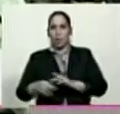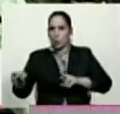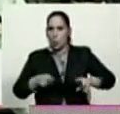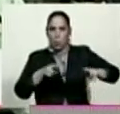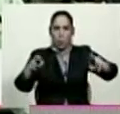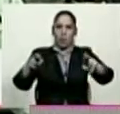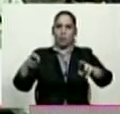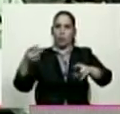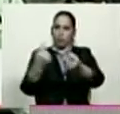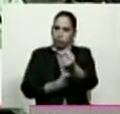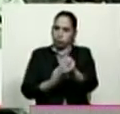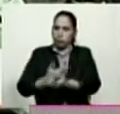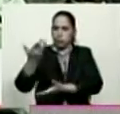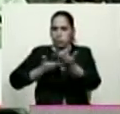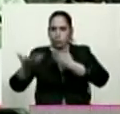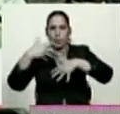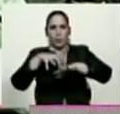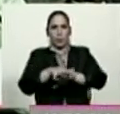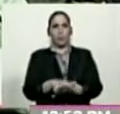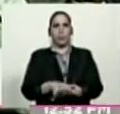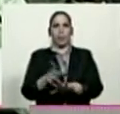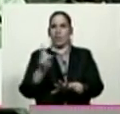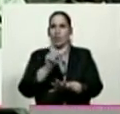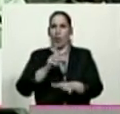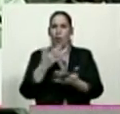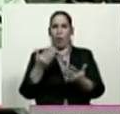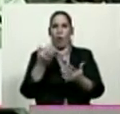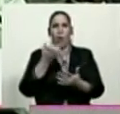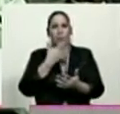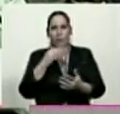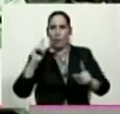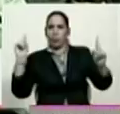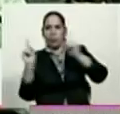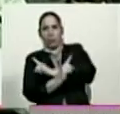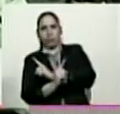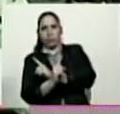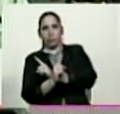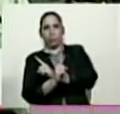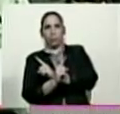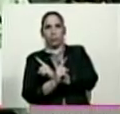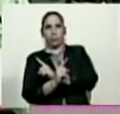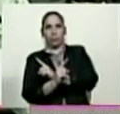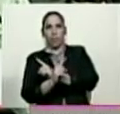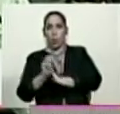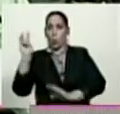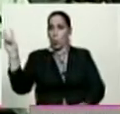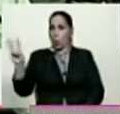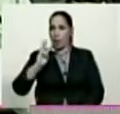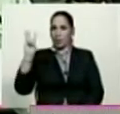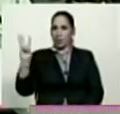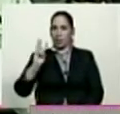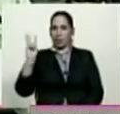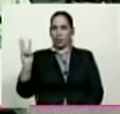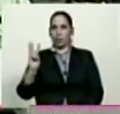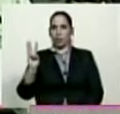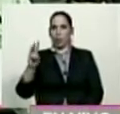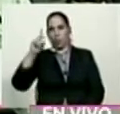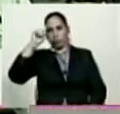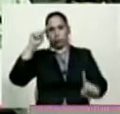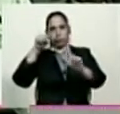hermandad, y que no nos lleven a una escalada desde Washington con un solo